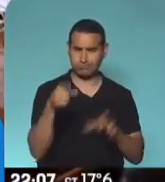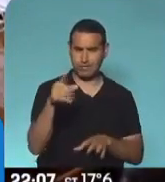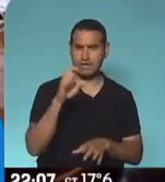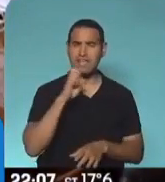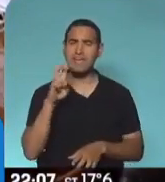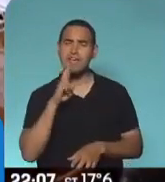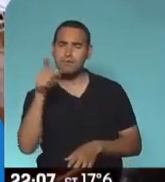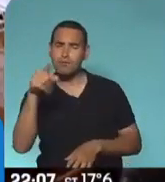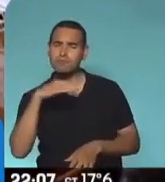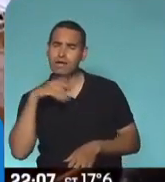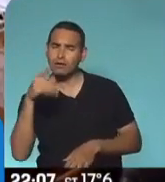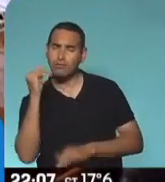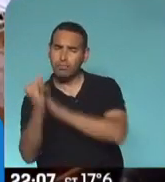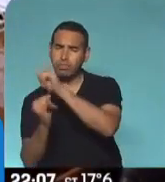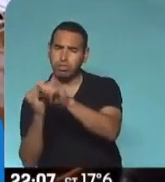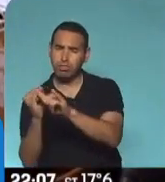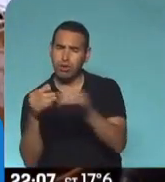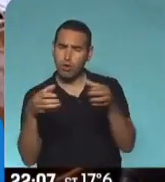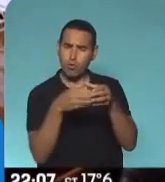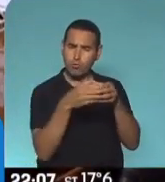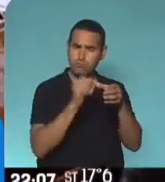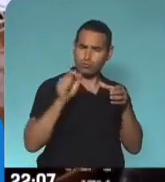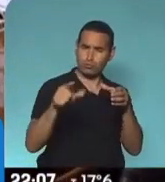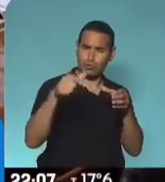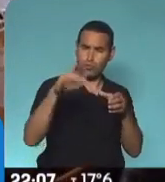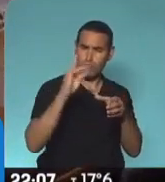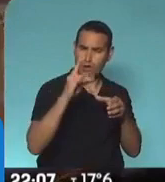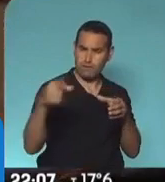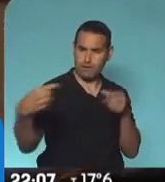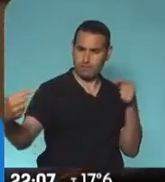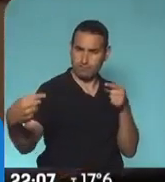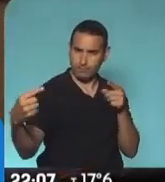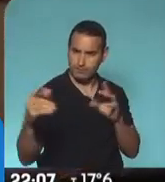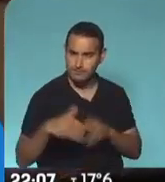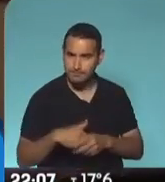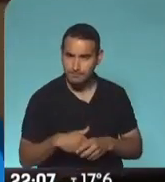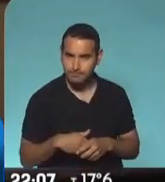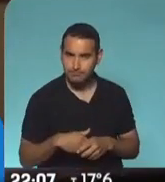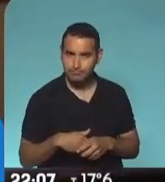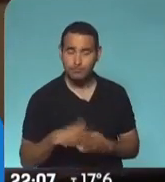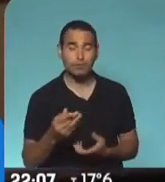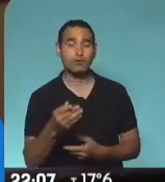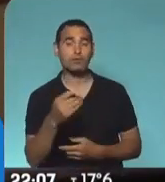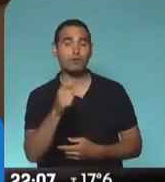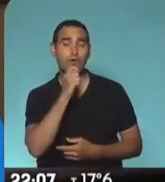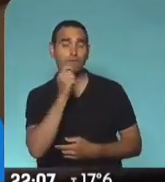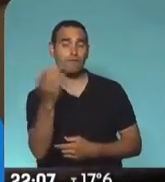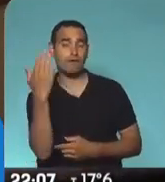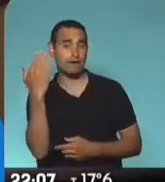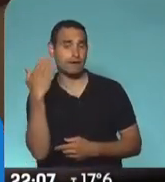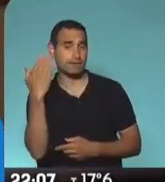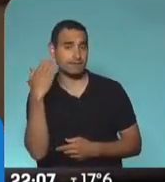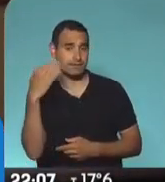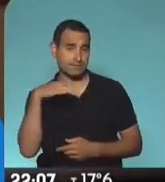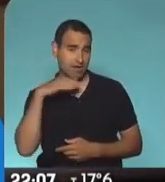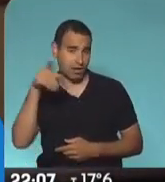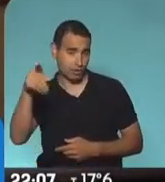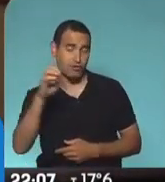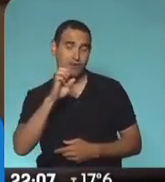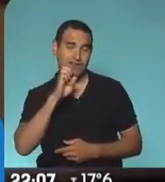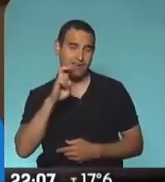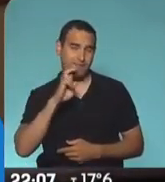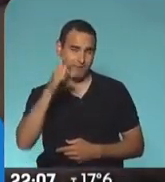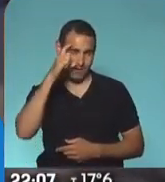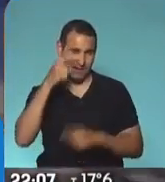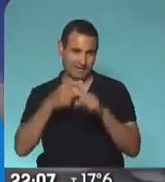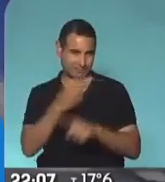Morales desde México y de sus legisladores en Bolivia. En conferencia de prensa desde territorio mexicano, el ex jefe de